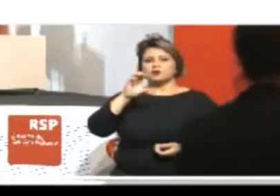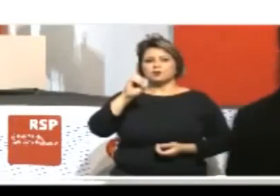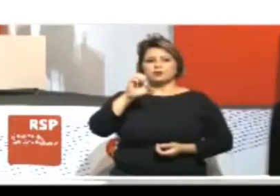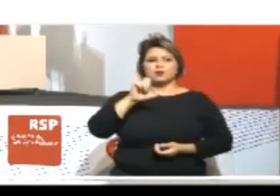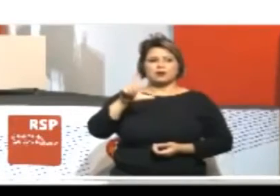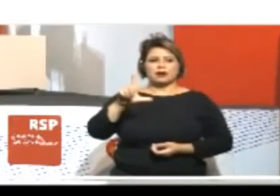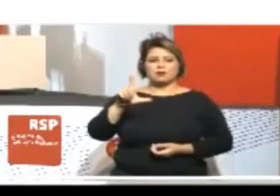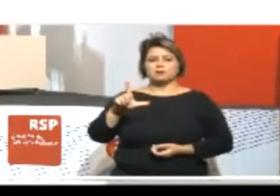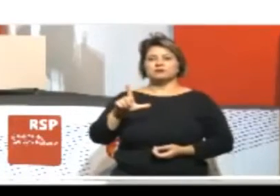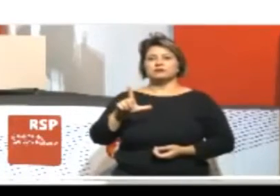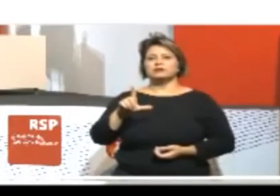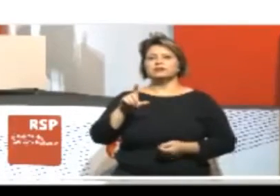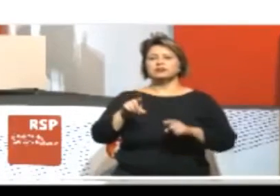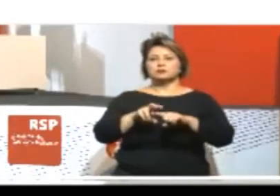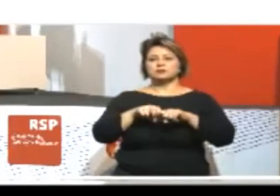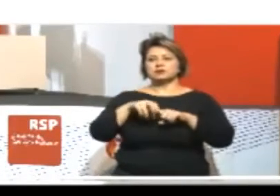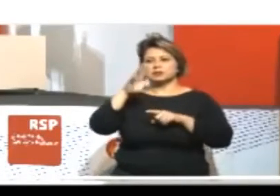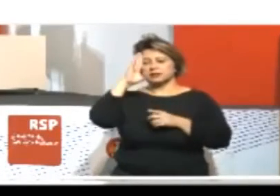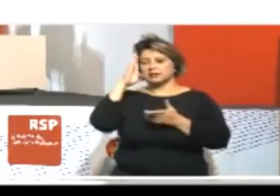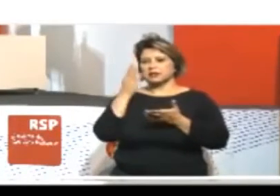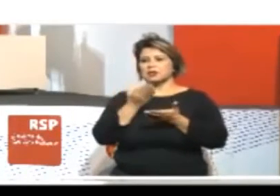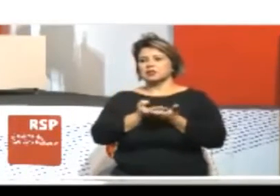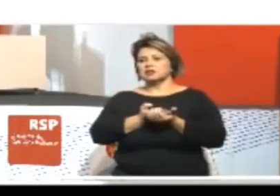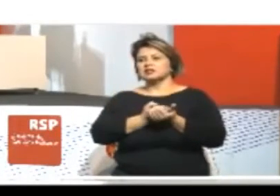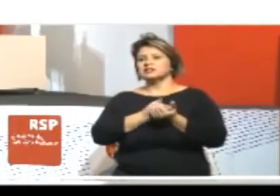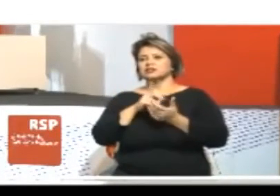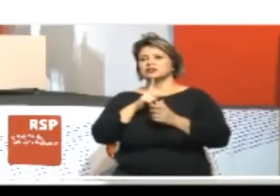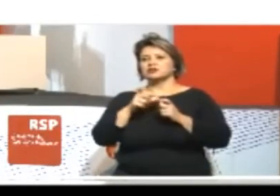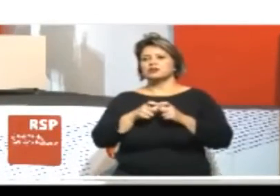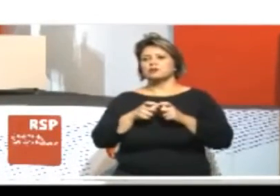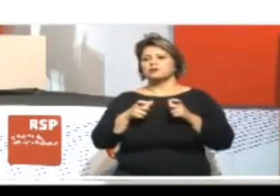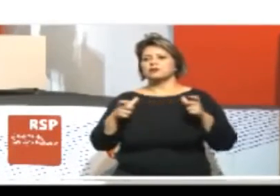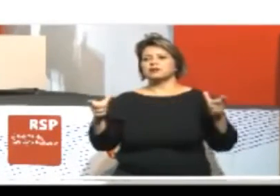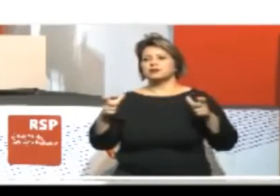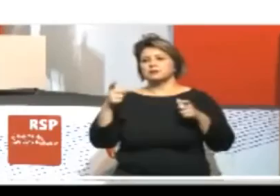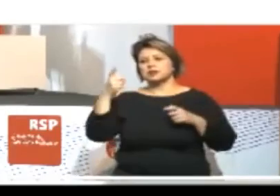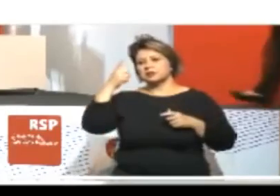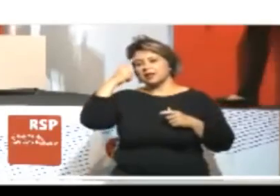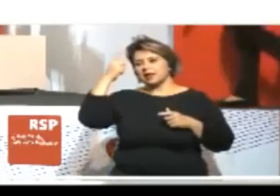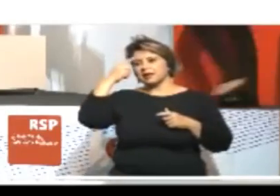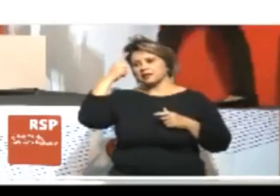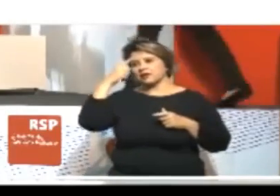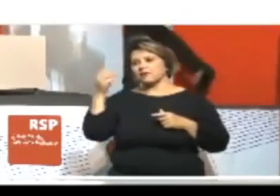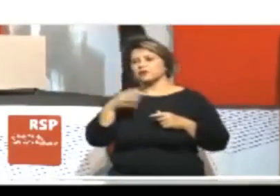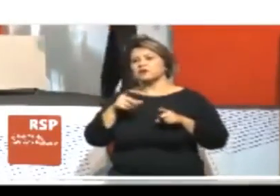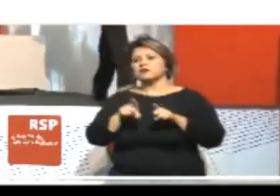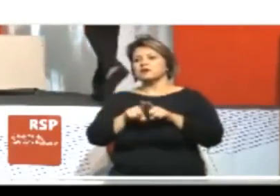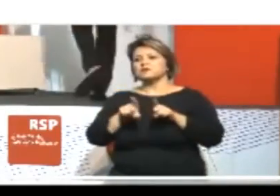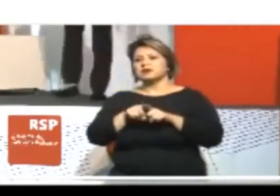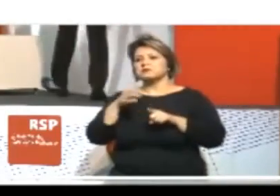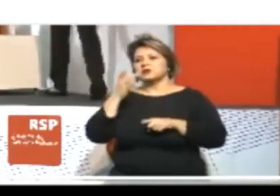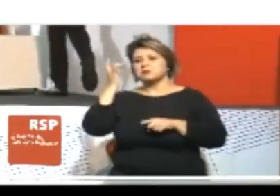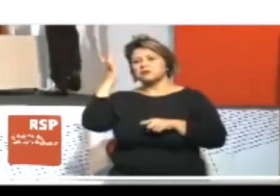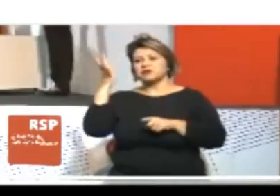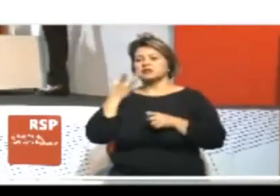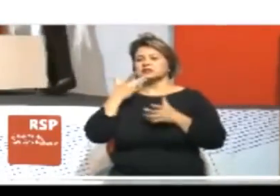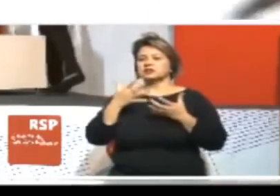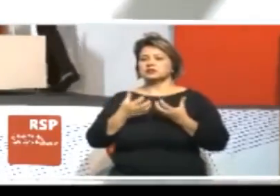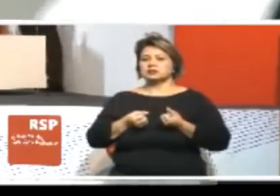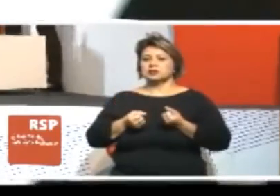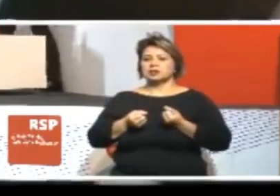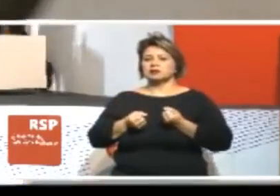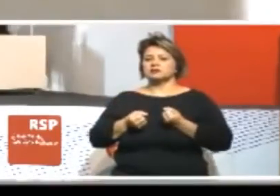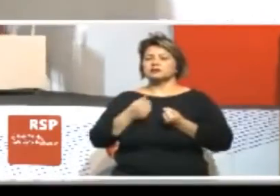que hay mayor fuente de innovación a nivel local. ¿Por qué? Es más fácil de adoptar una innovación y de obtener un